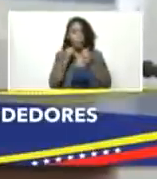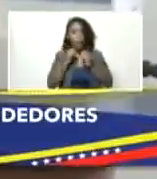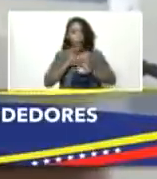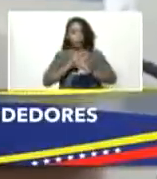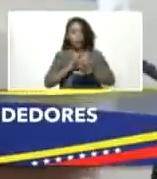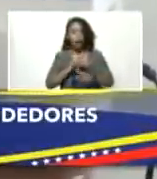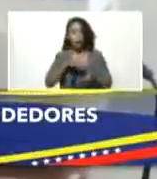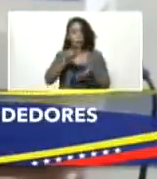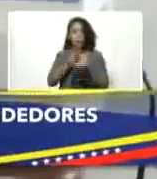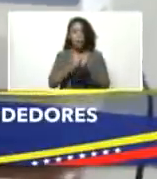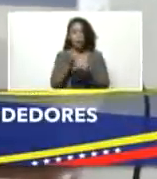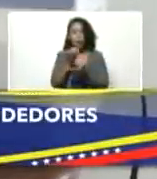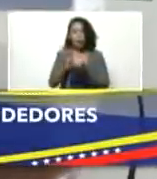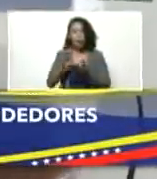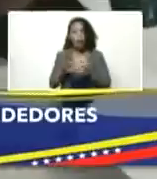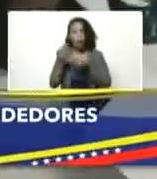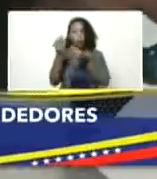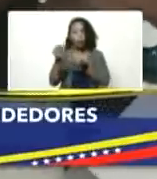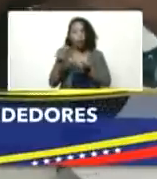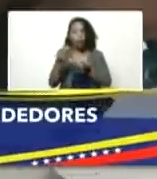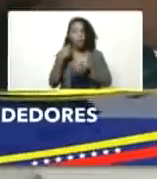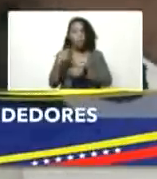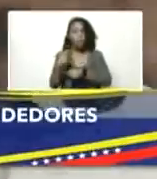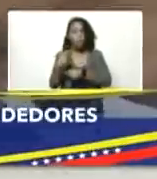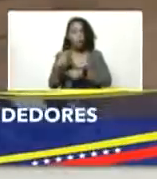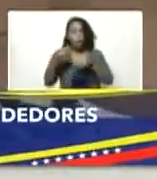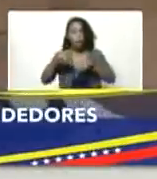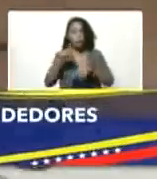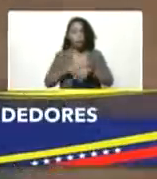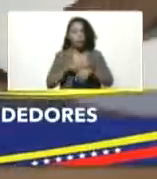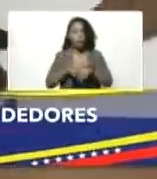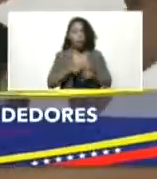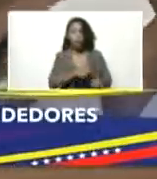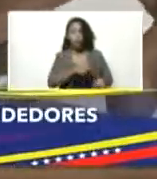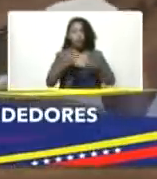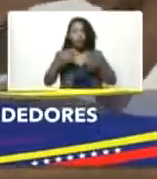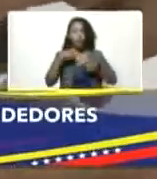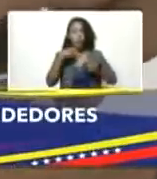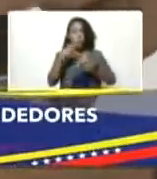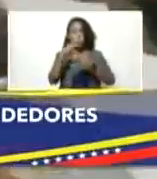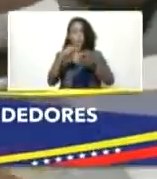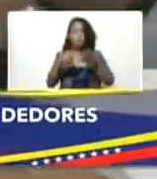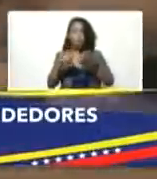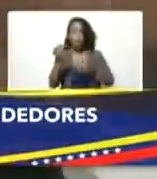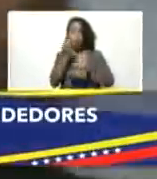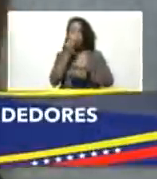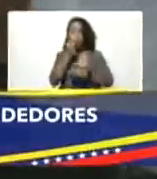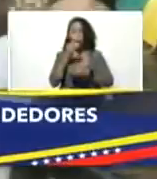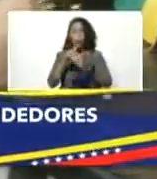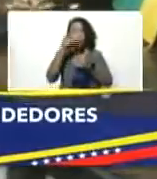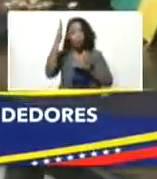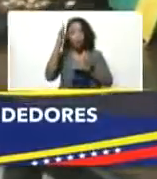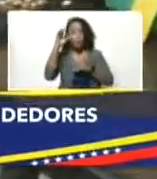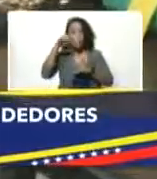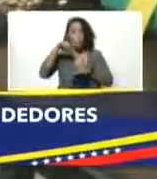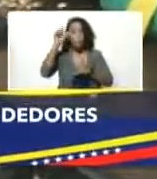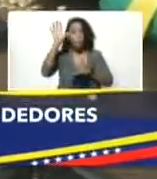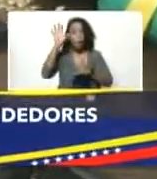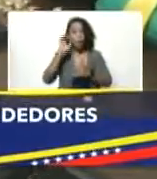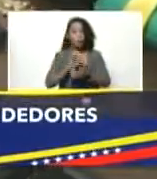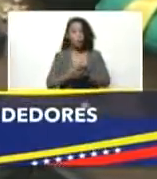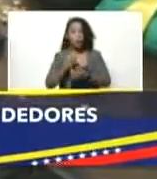la producción y en este momento se encuentra exportando parte de su producción de alimentos afuera del país. Para nosotros ha